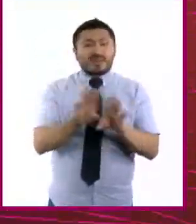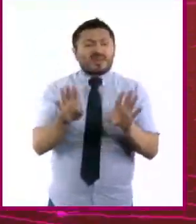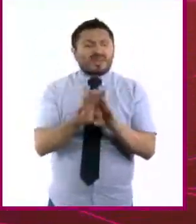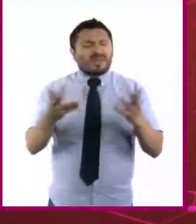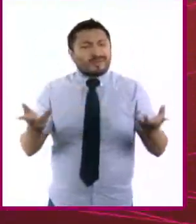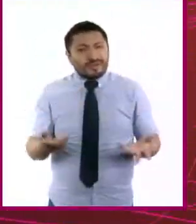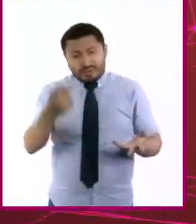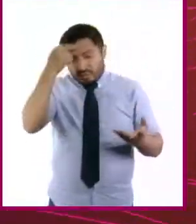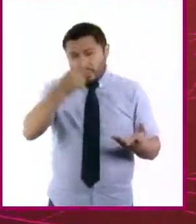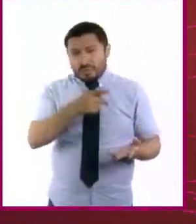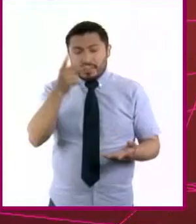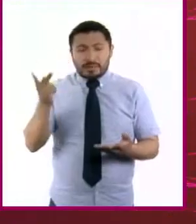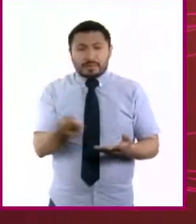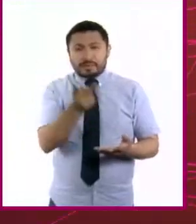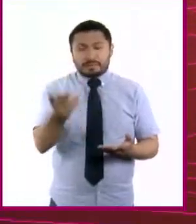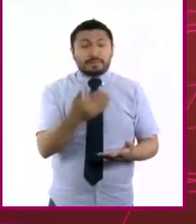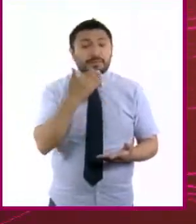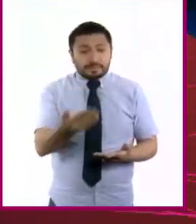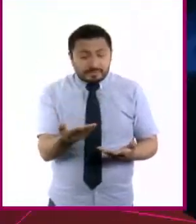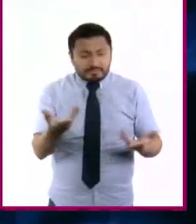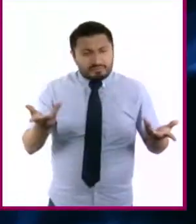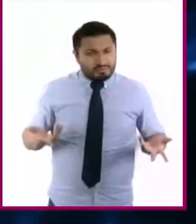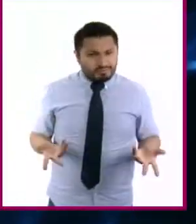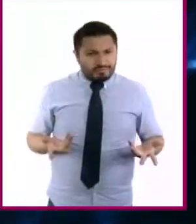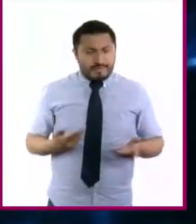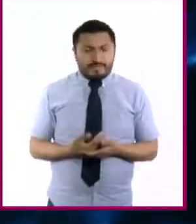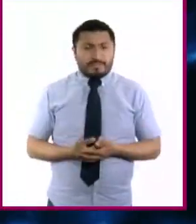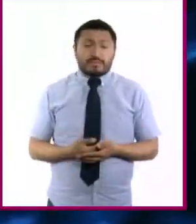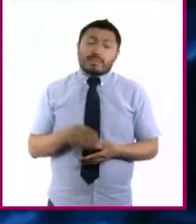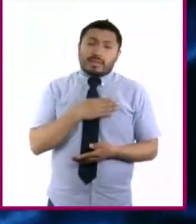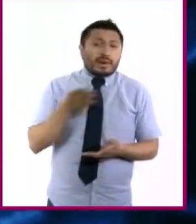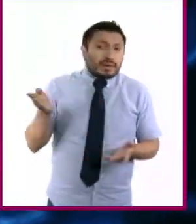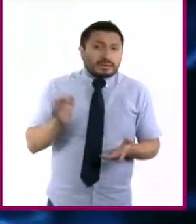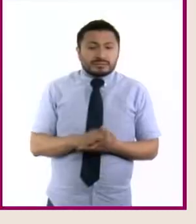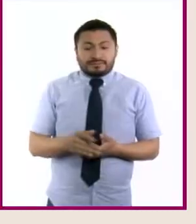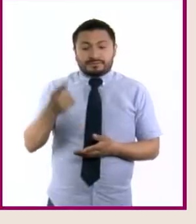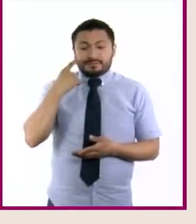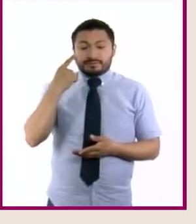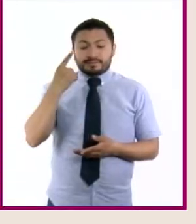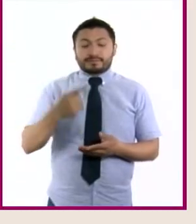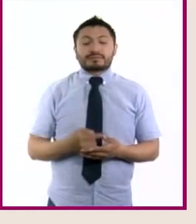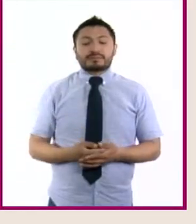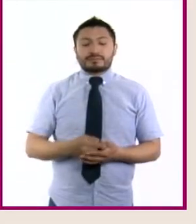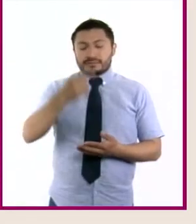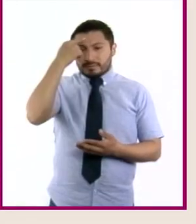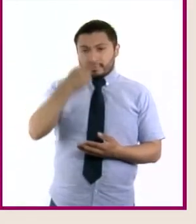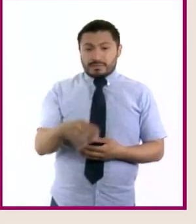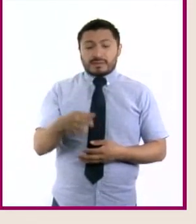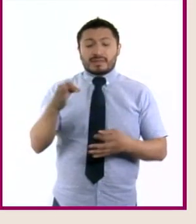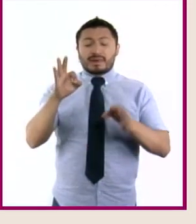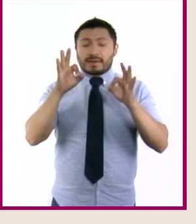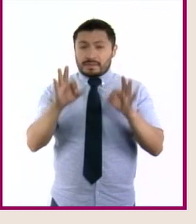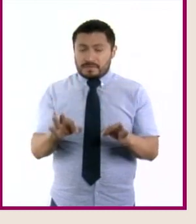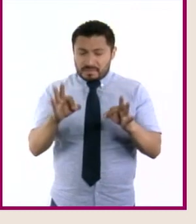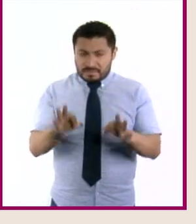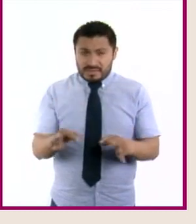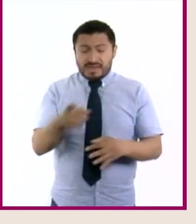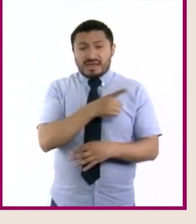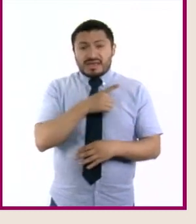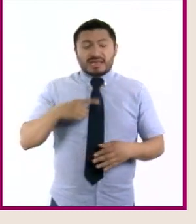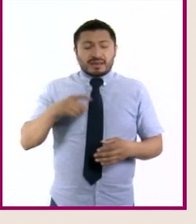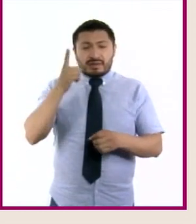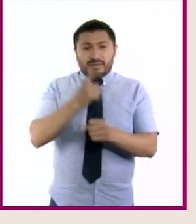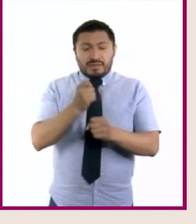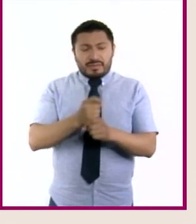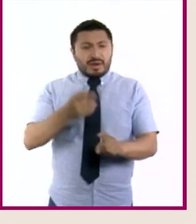formulario para nuestro cuestionario, censo o encuesta? Bueno, pues verás. Para hacer un buen formulario, antes que nada se debe definir